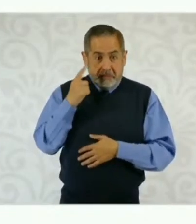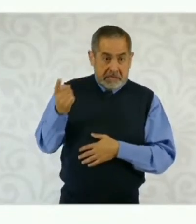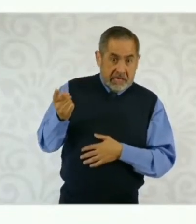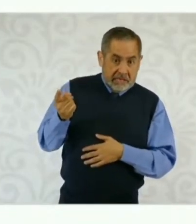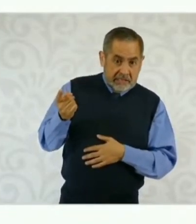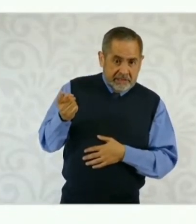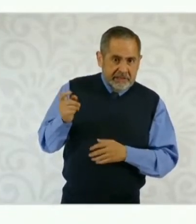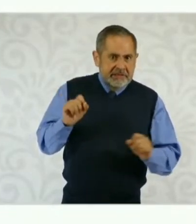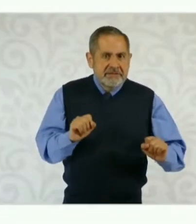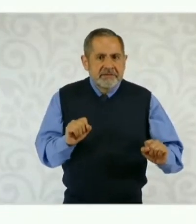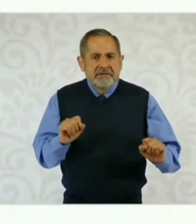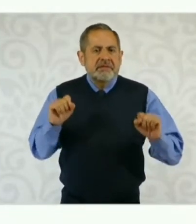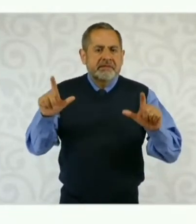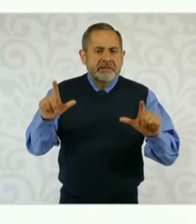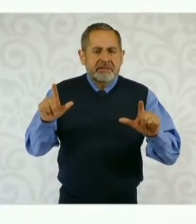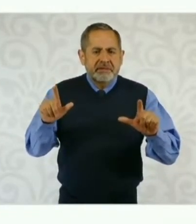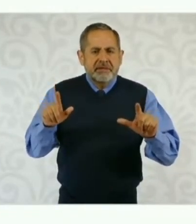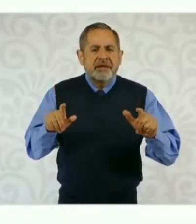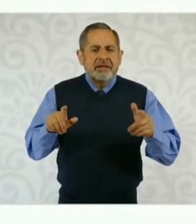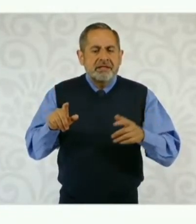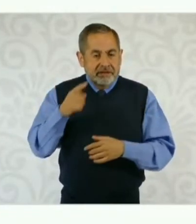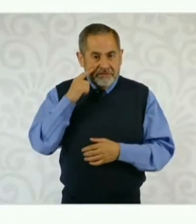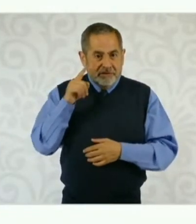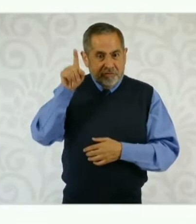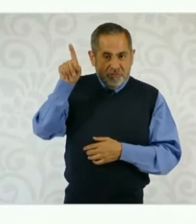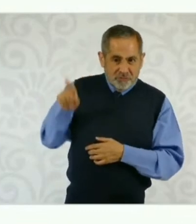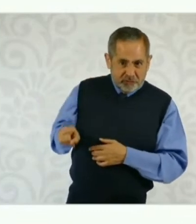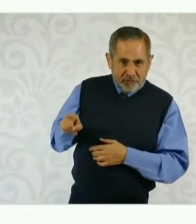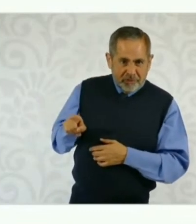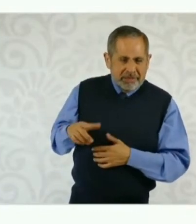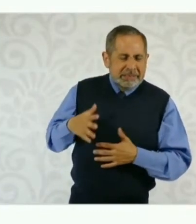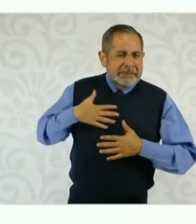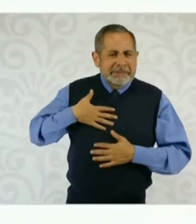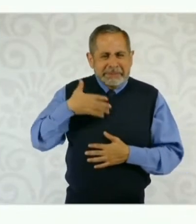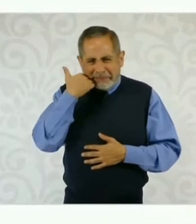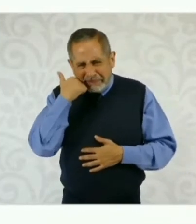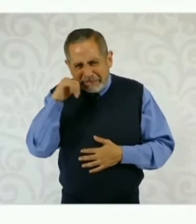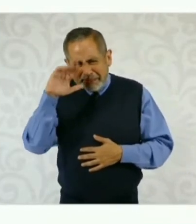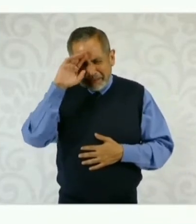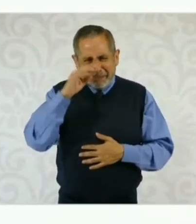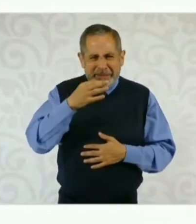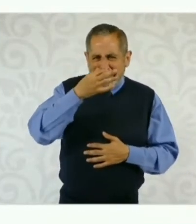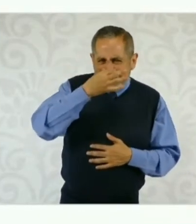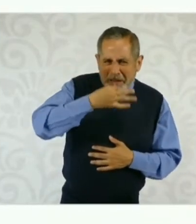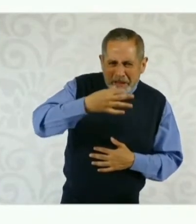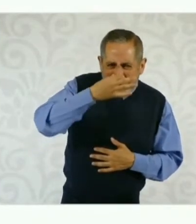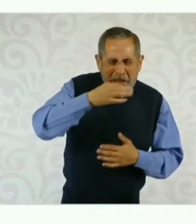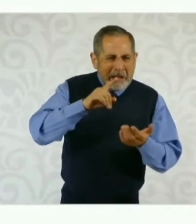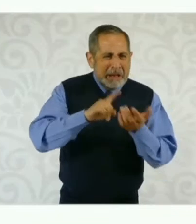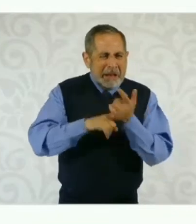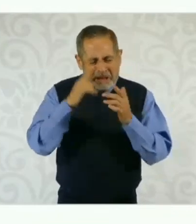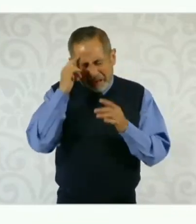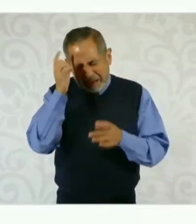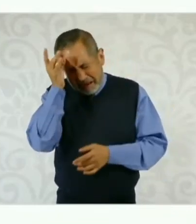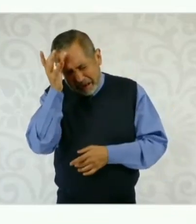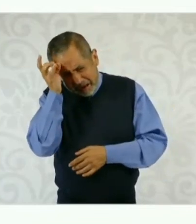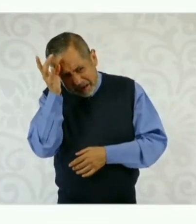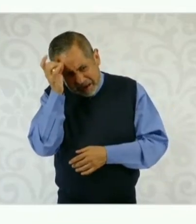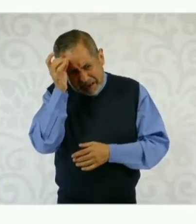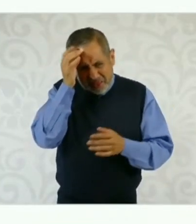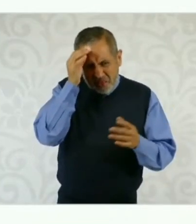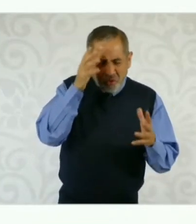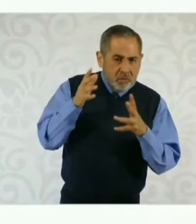en esta diapositiva, todos tienen malestar general, tienen cefalea, y uno entra en la duda de